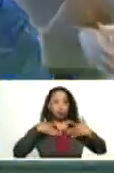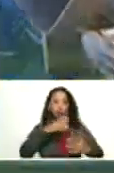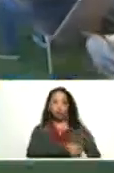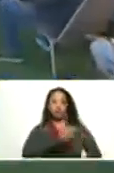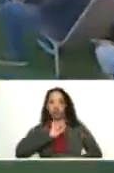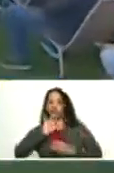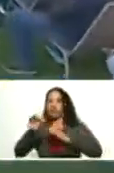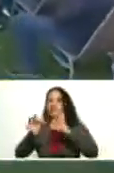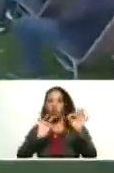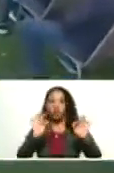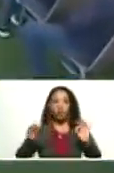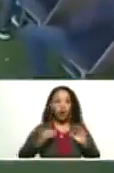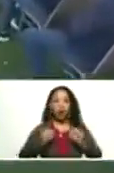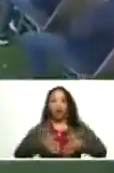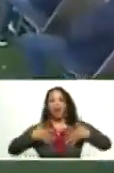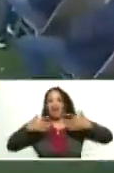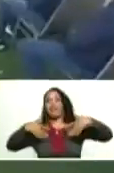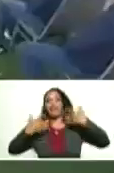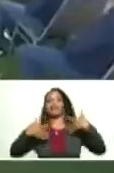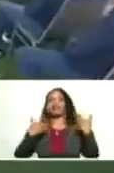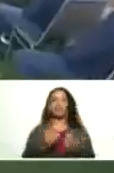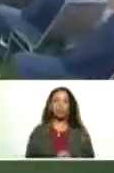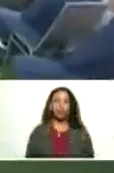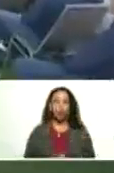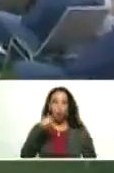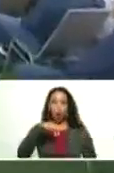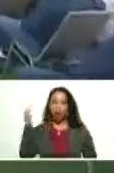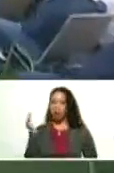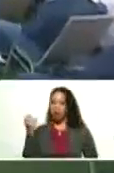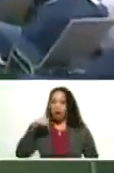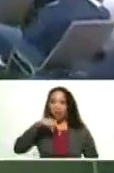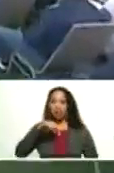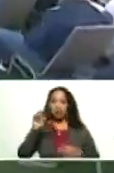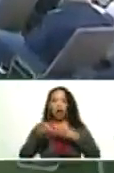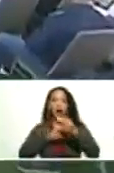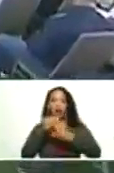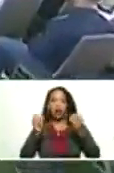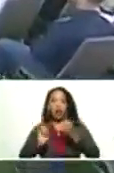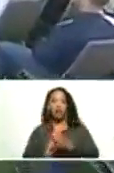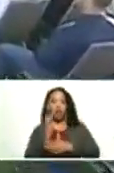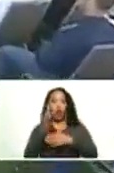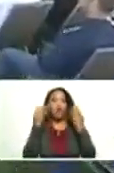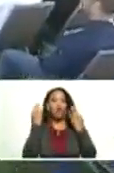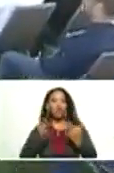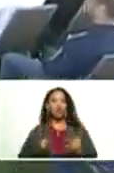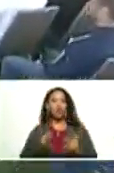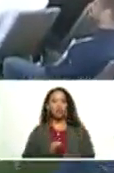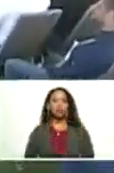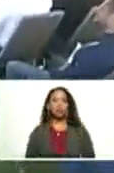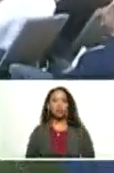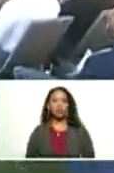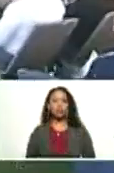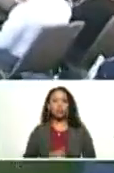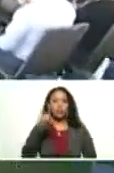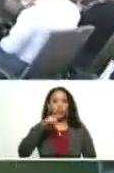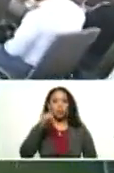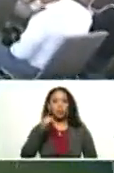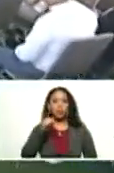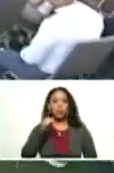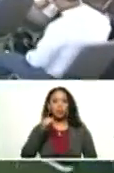mueve. Y hoy hemos venido para dejar inaugurado ya oficialmente este